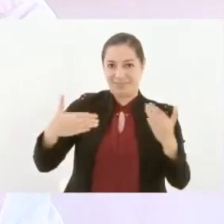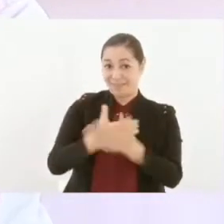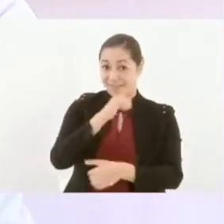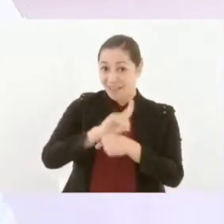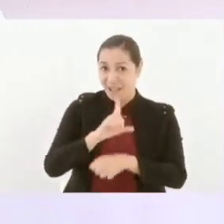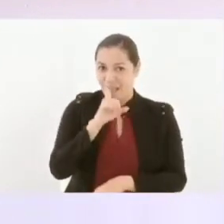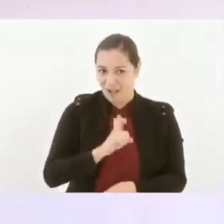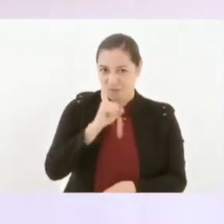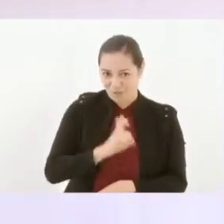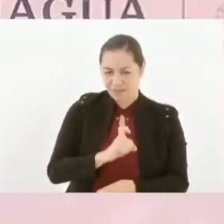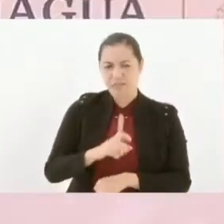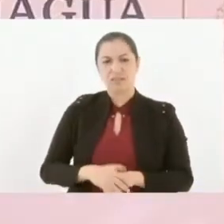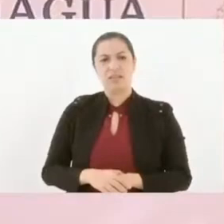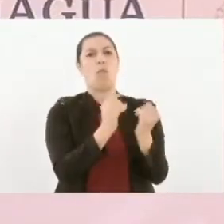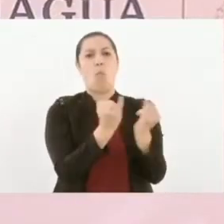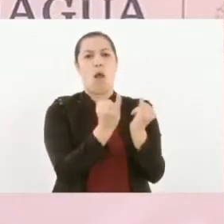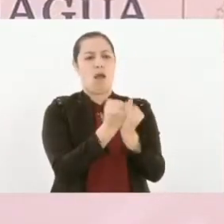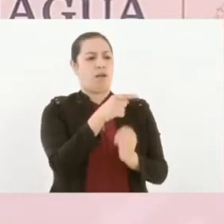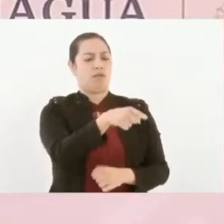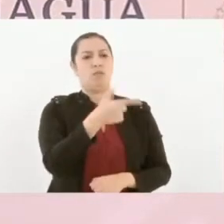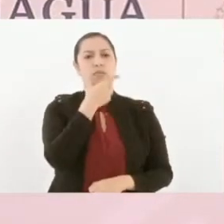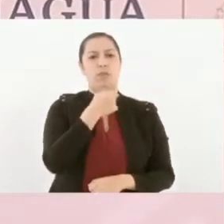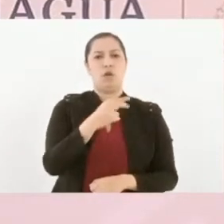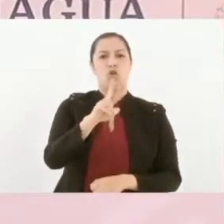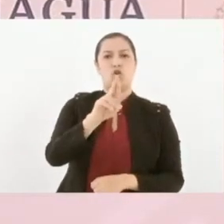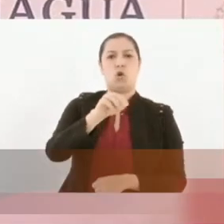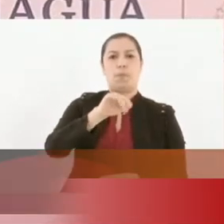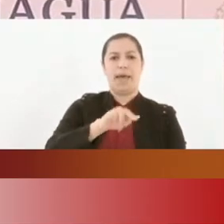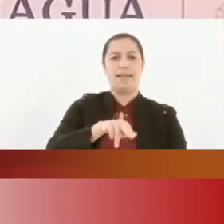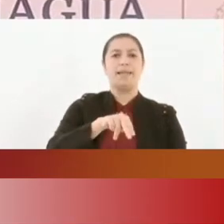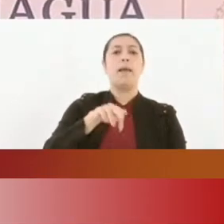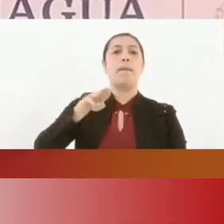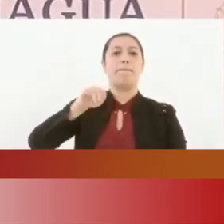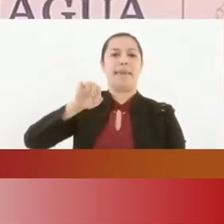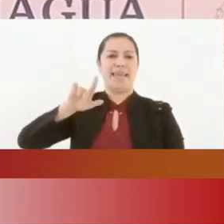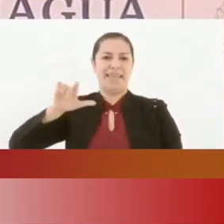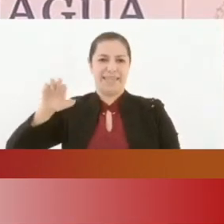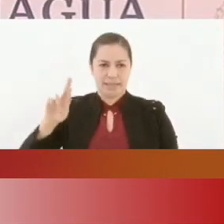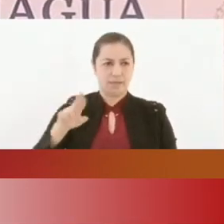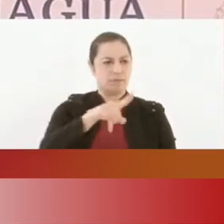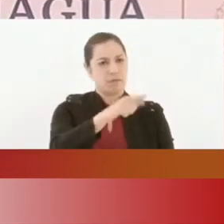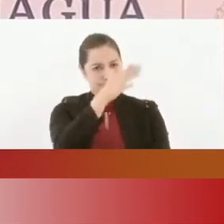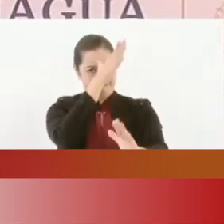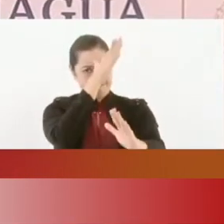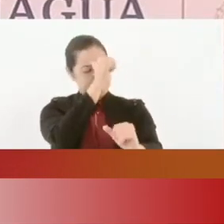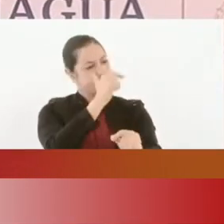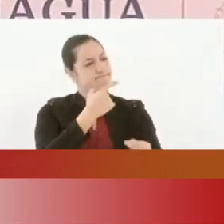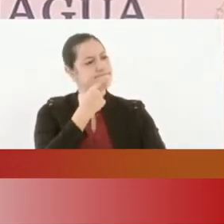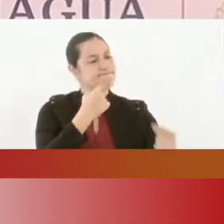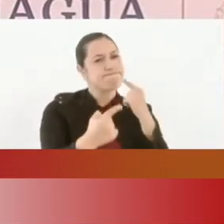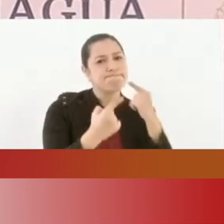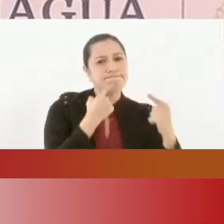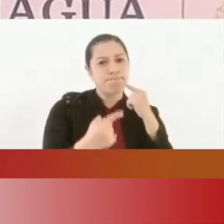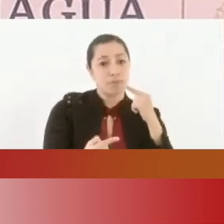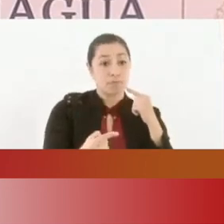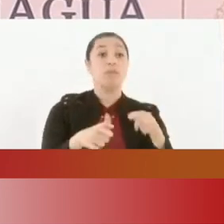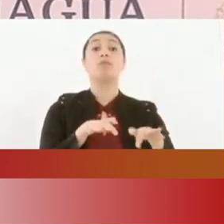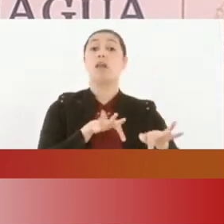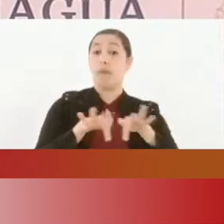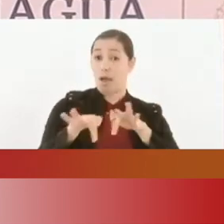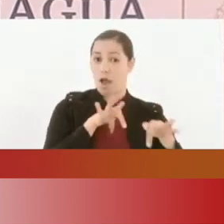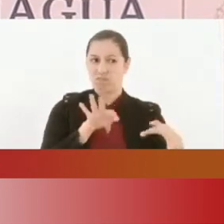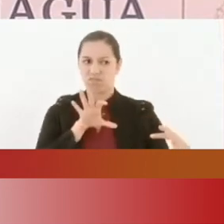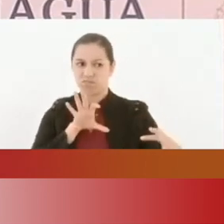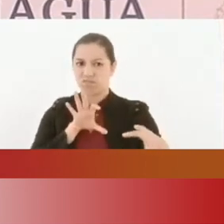que con Román Meyer se pongan de acuerdo para trabajar, desde